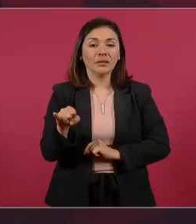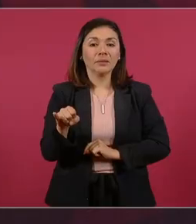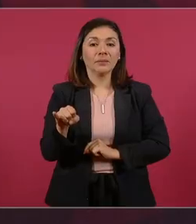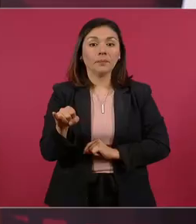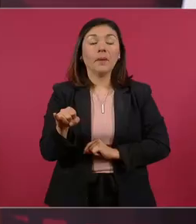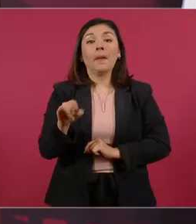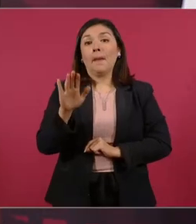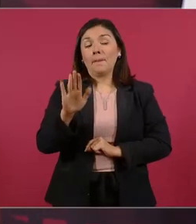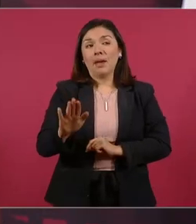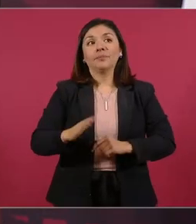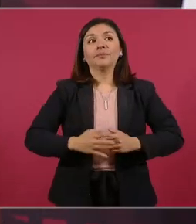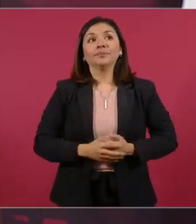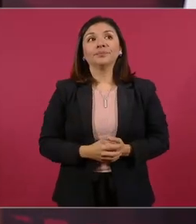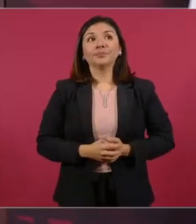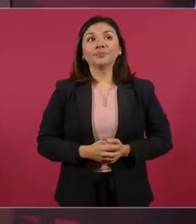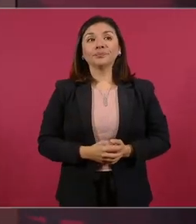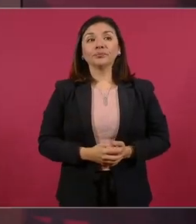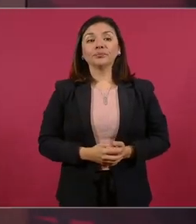Ahora,